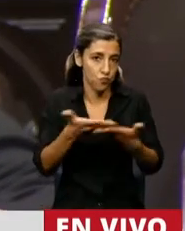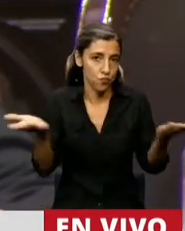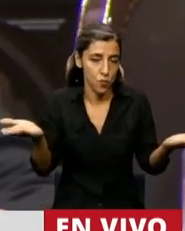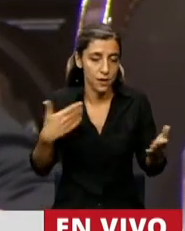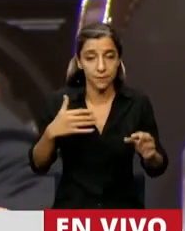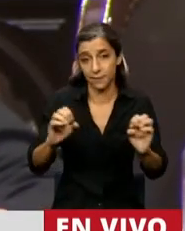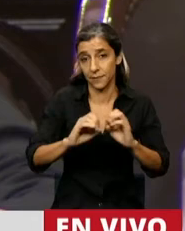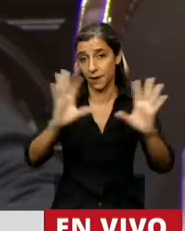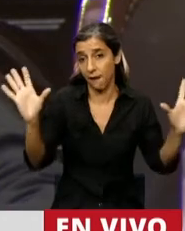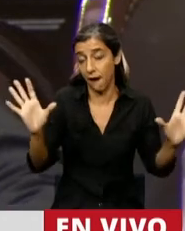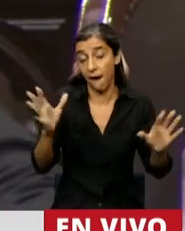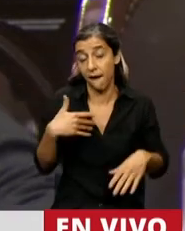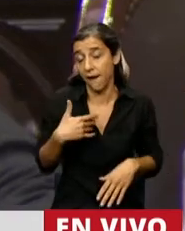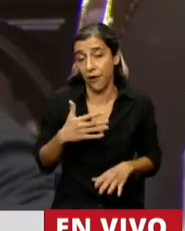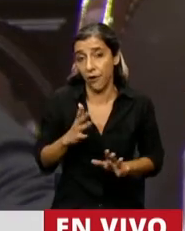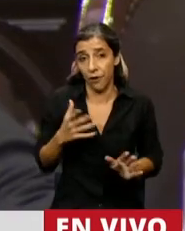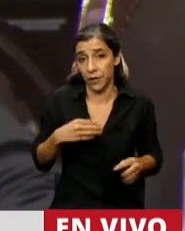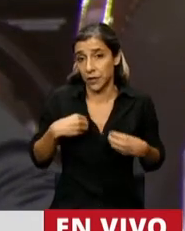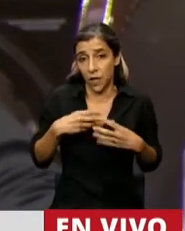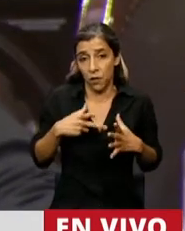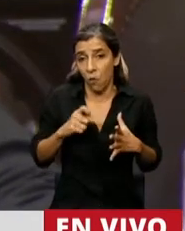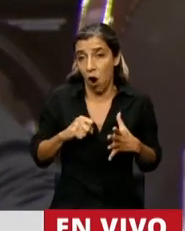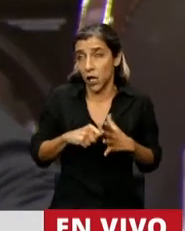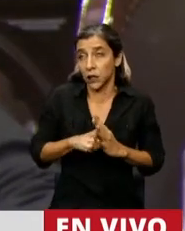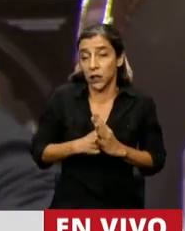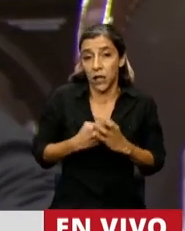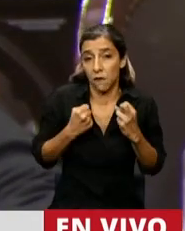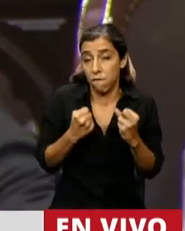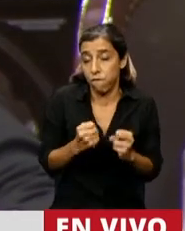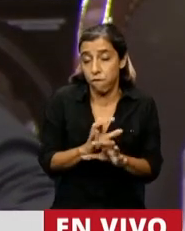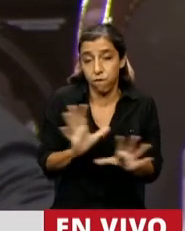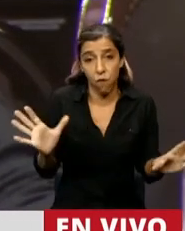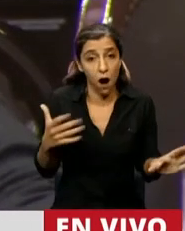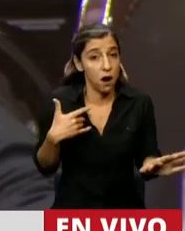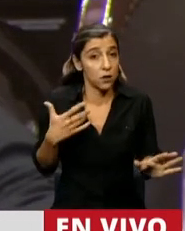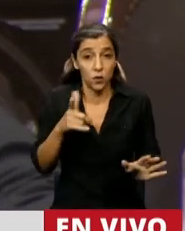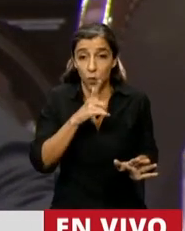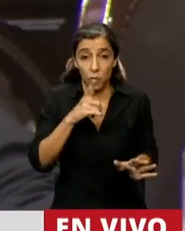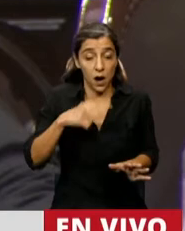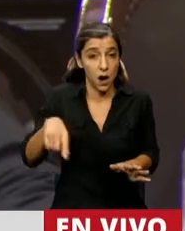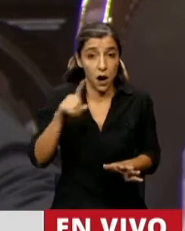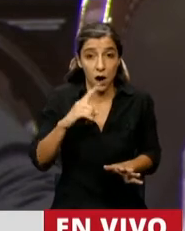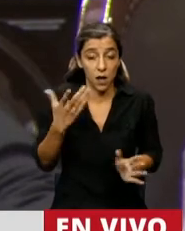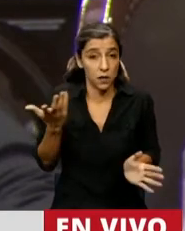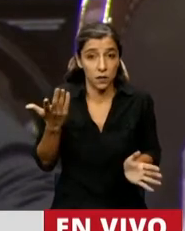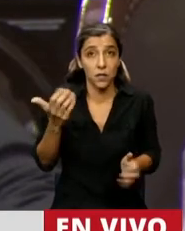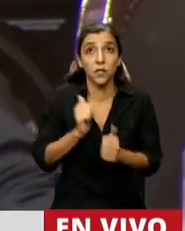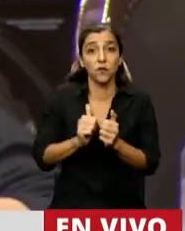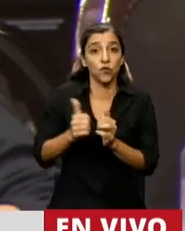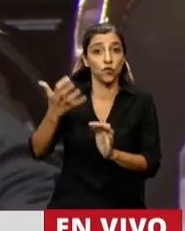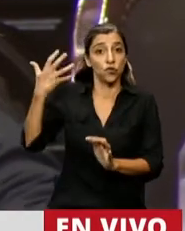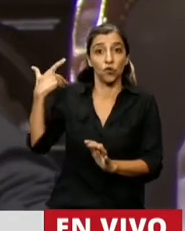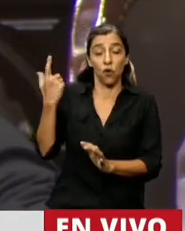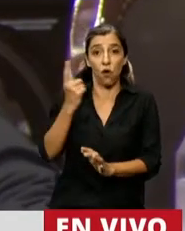esa intención forzosa ya de desconocer la historia por parte de